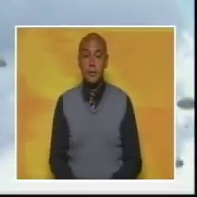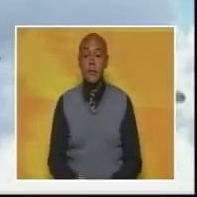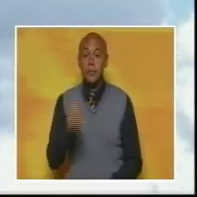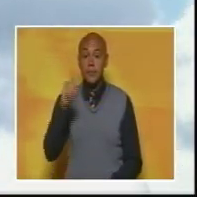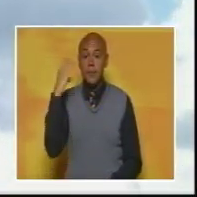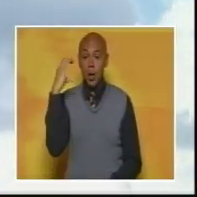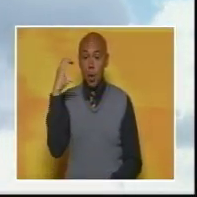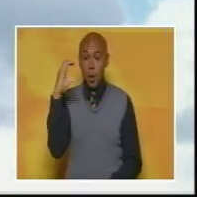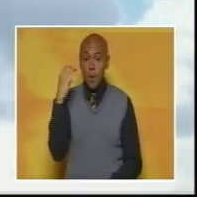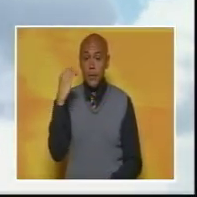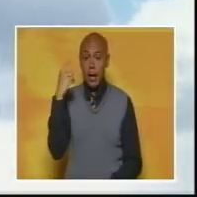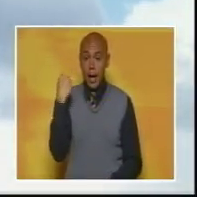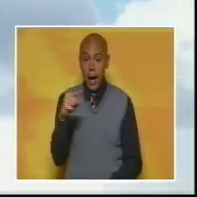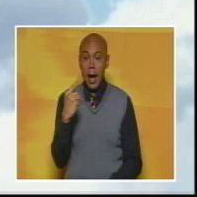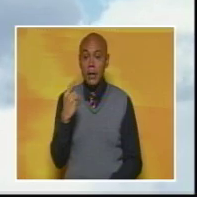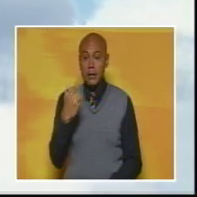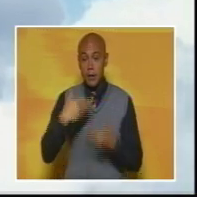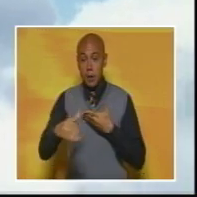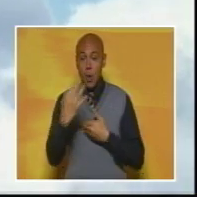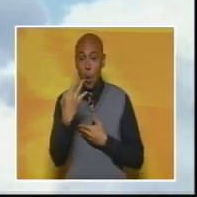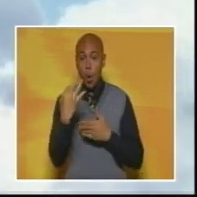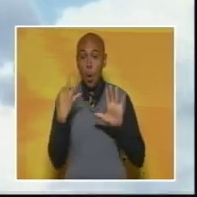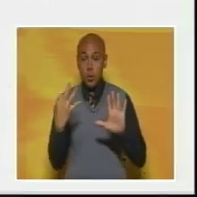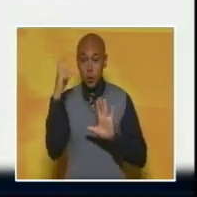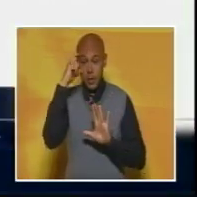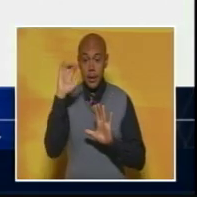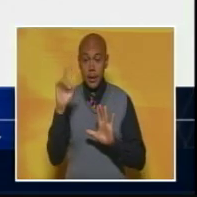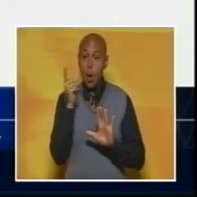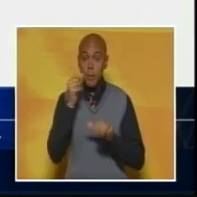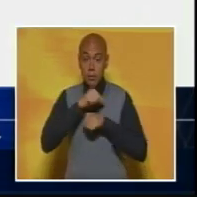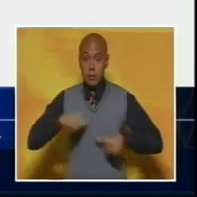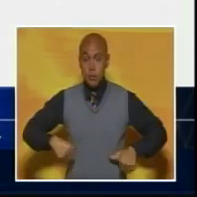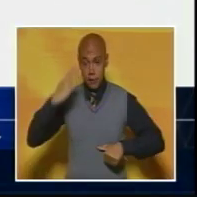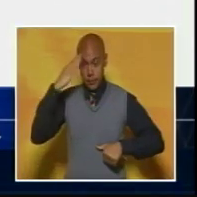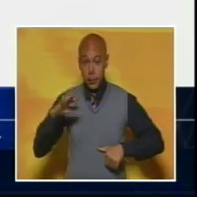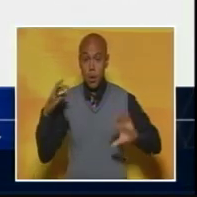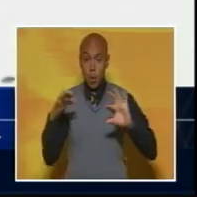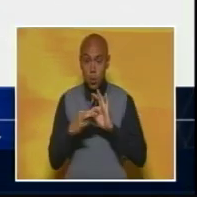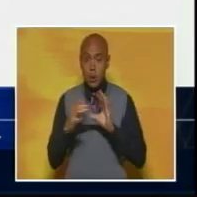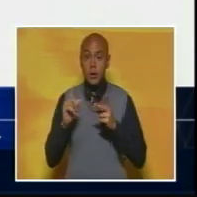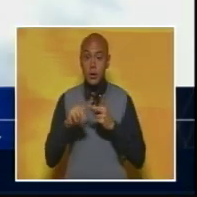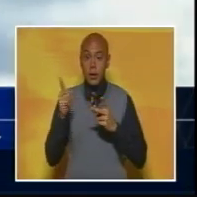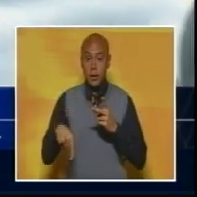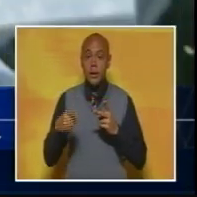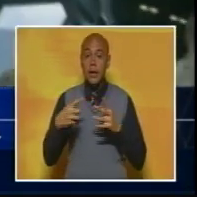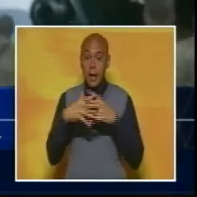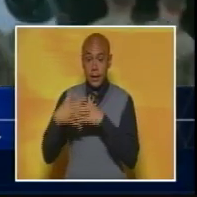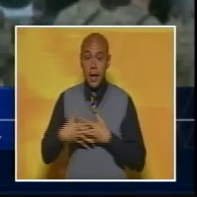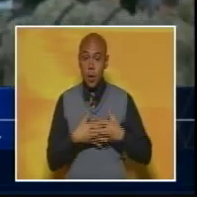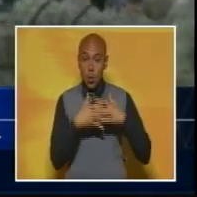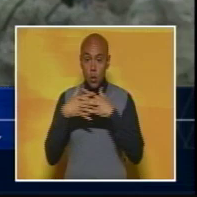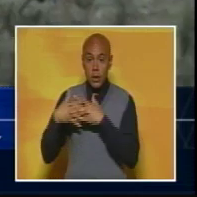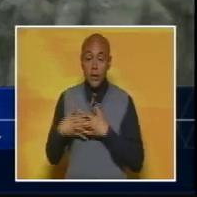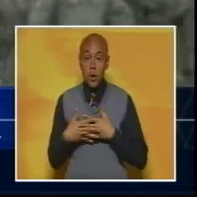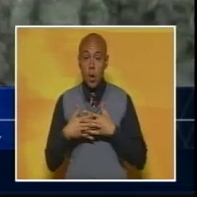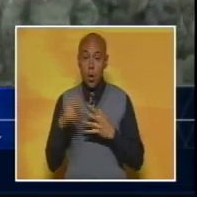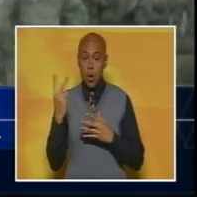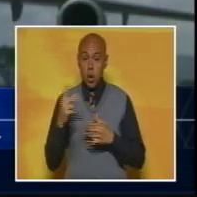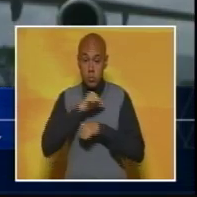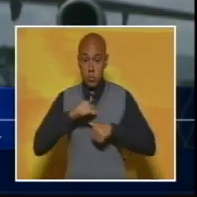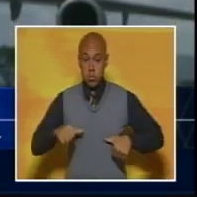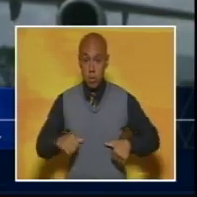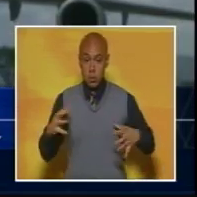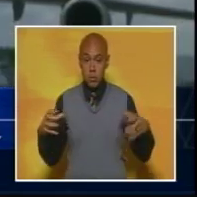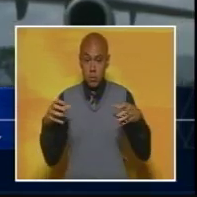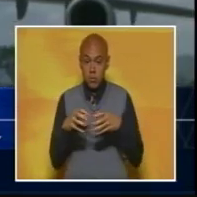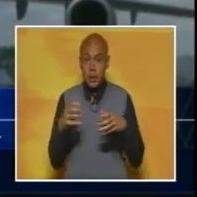En Colombia, durante los próximos 8 días, fuerzas militares de ese país y unidades de la infantería del Ejército de Estados Unidos desarrollarán